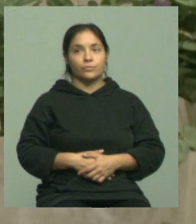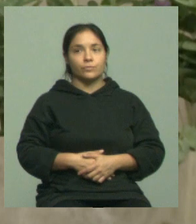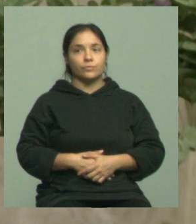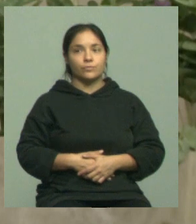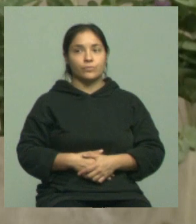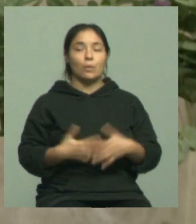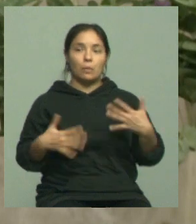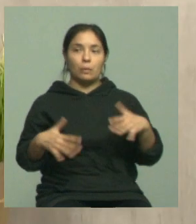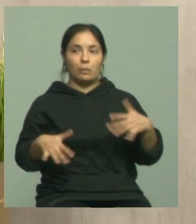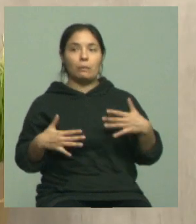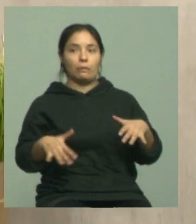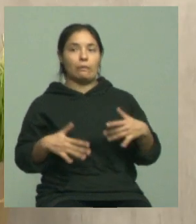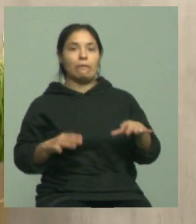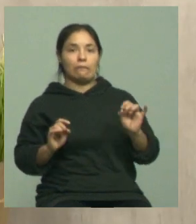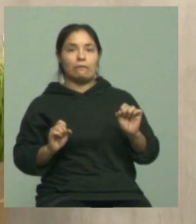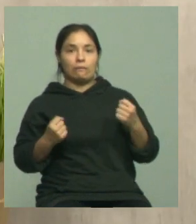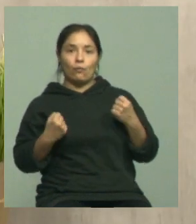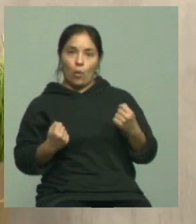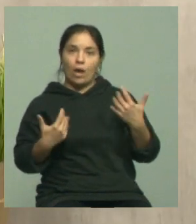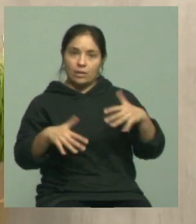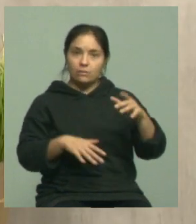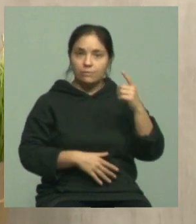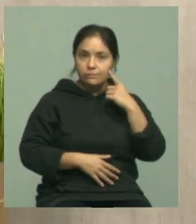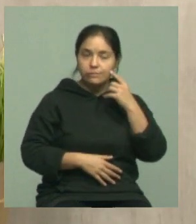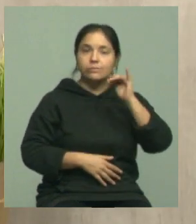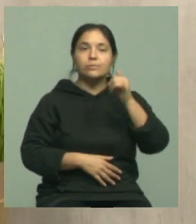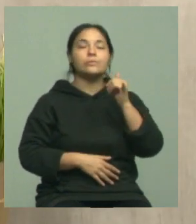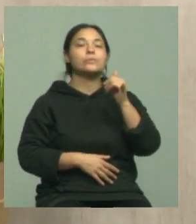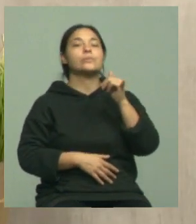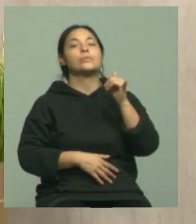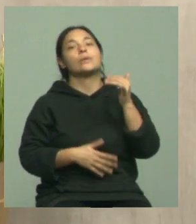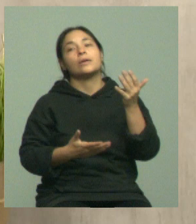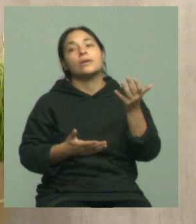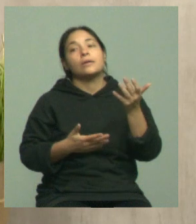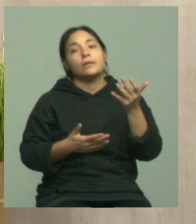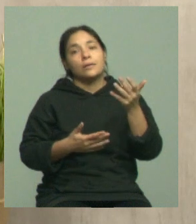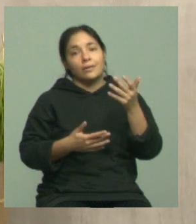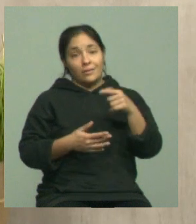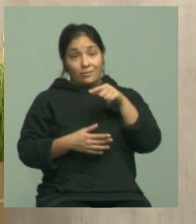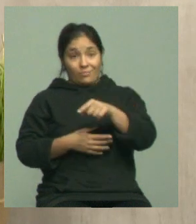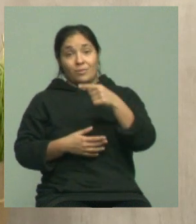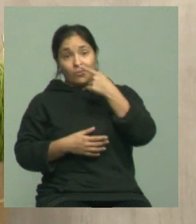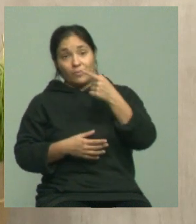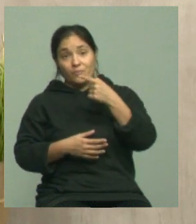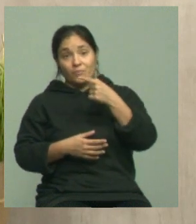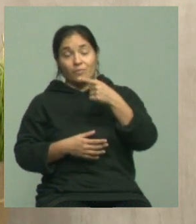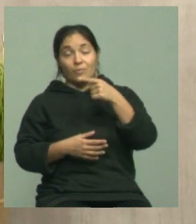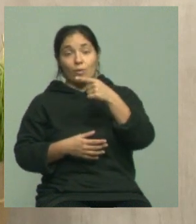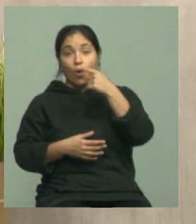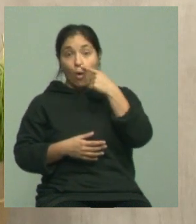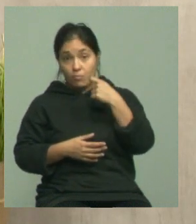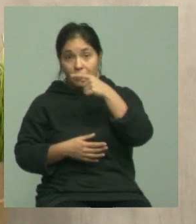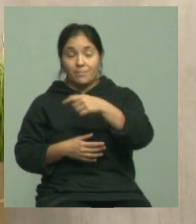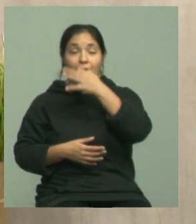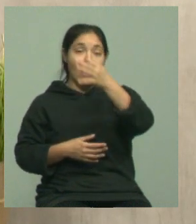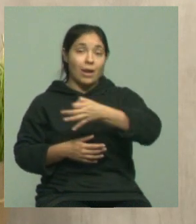Bueno, fuerte, ¿no? Fuerte, pero fíjate cuántas cosas pone en palabras Manu Lozano, presidente de la Fundación Sí,